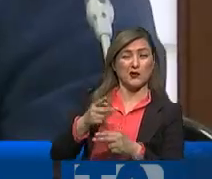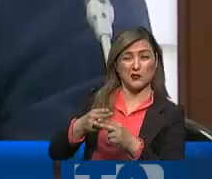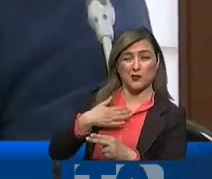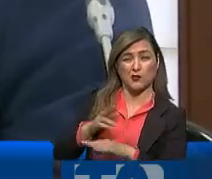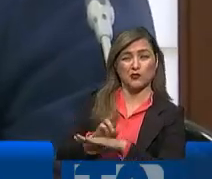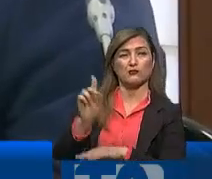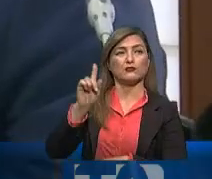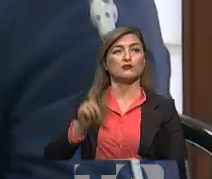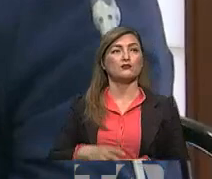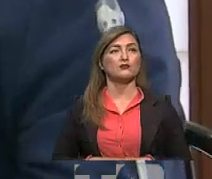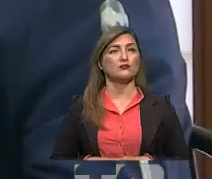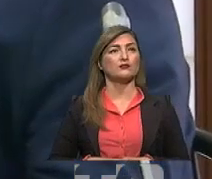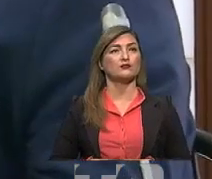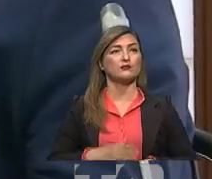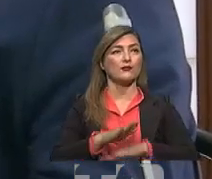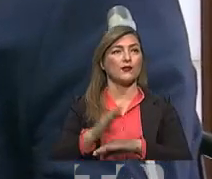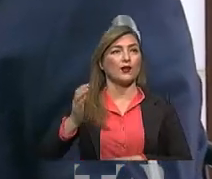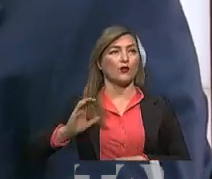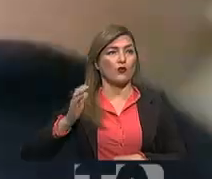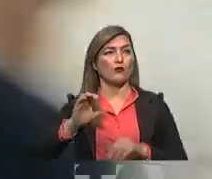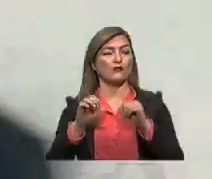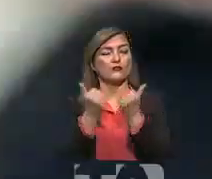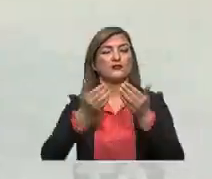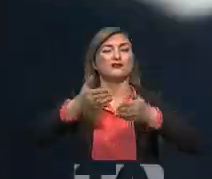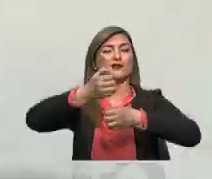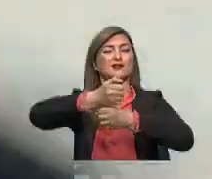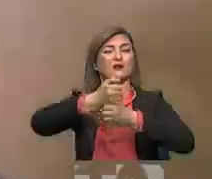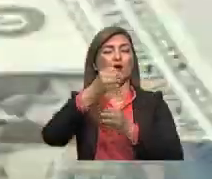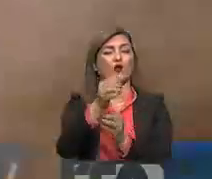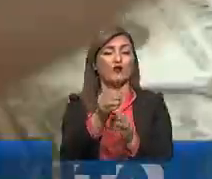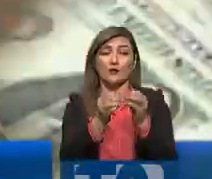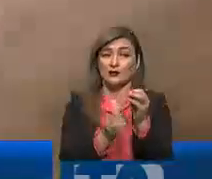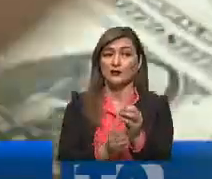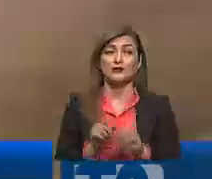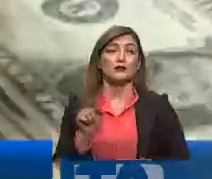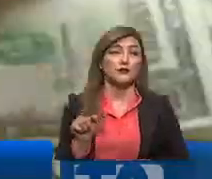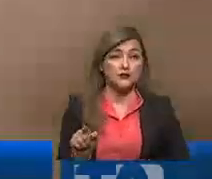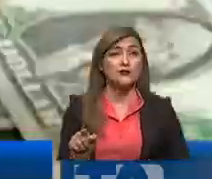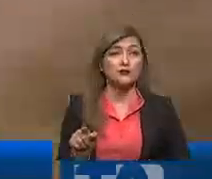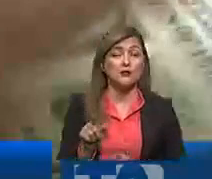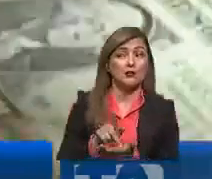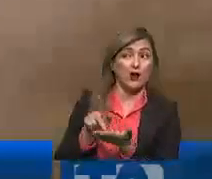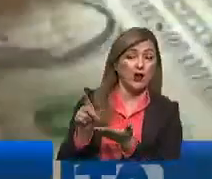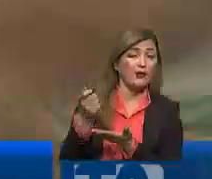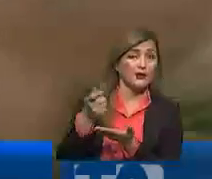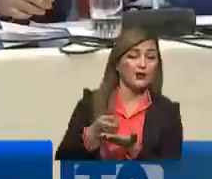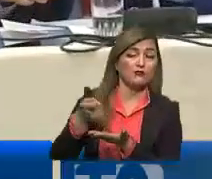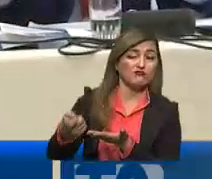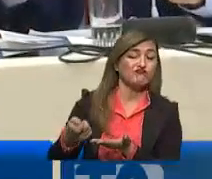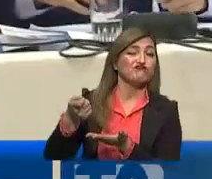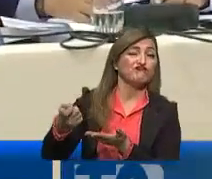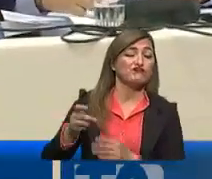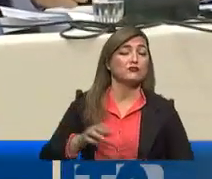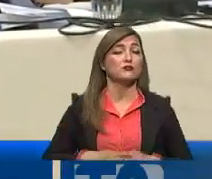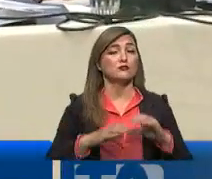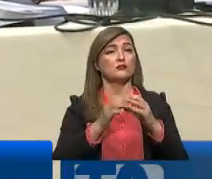nombre. Además, se conoció que la cuñada del asambleísta trabajaba en el despacho y ella era a quien se le pagaba ese dinero. El